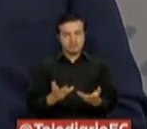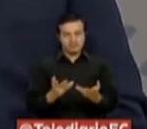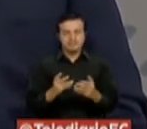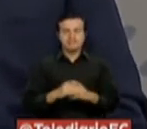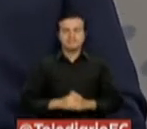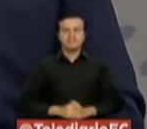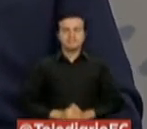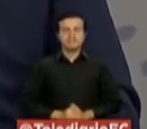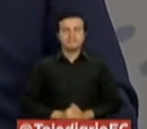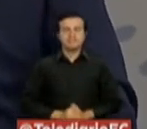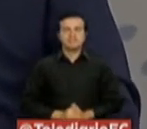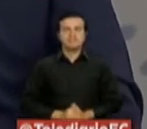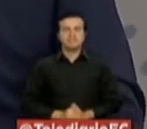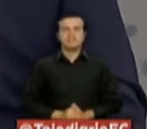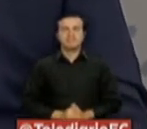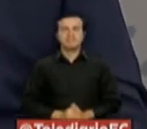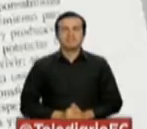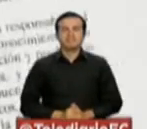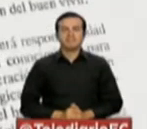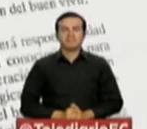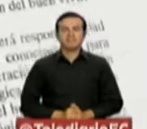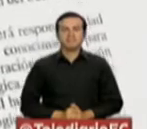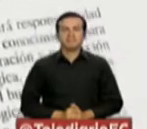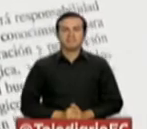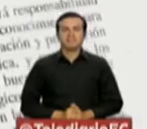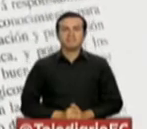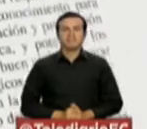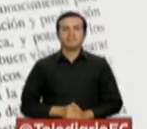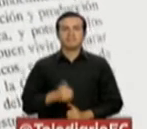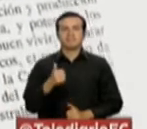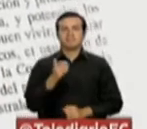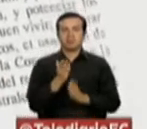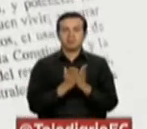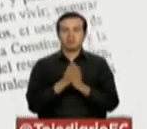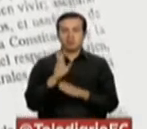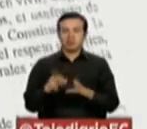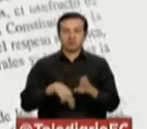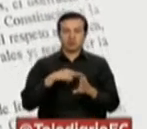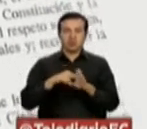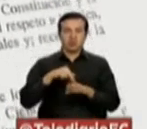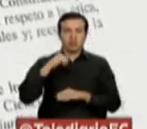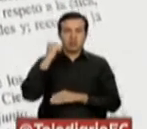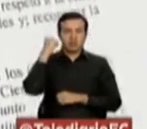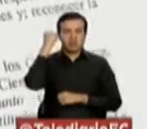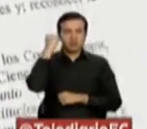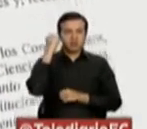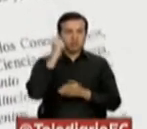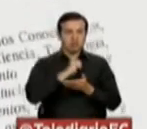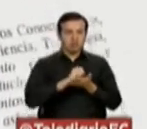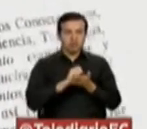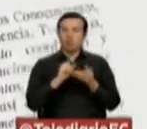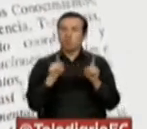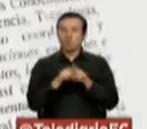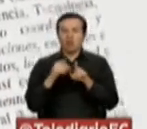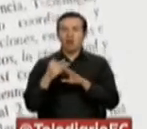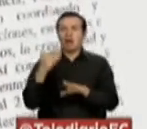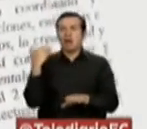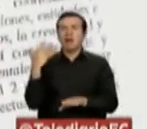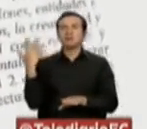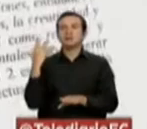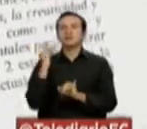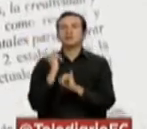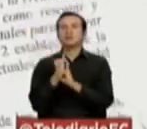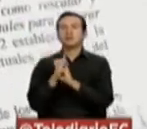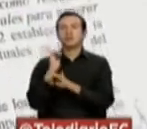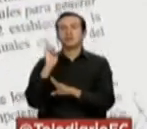e Innovación. Las funciones del Servicio Nacional de Derechos Intelectuales son similares a las que cumplía el extinto